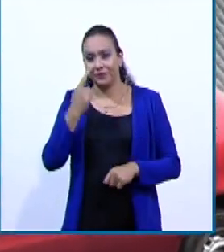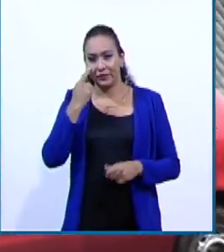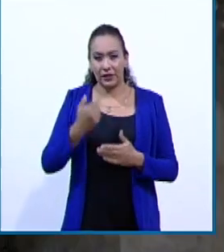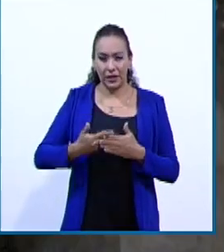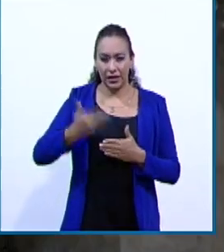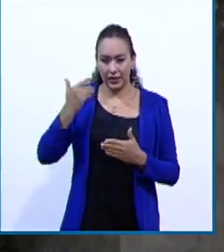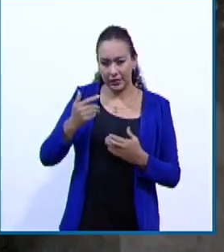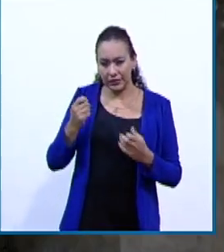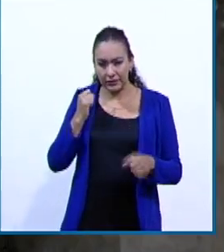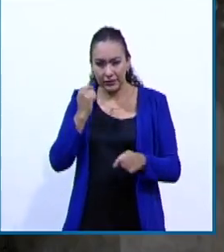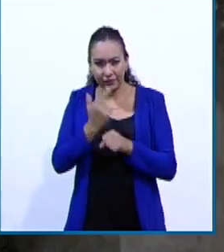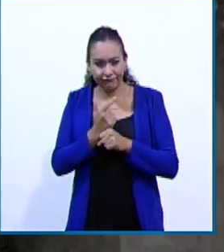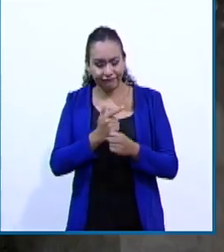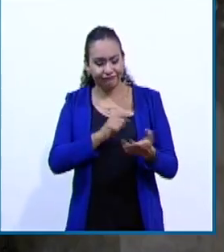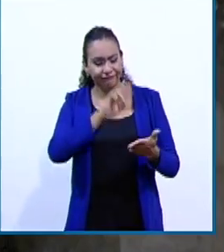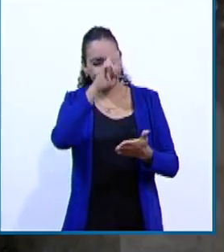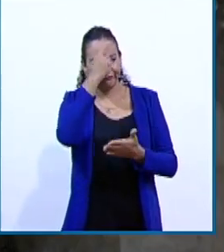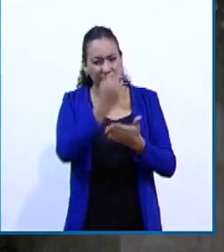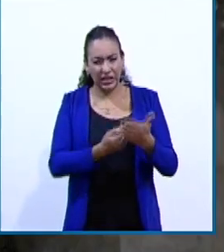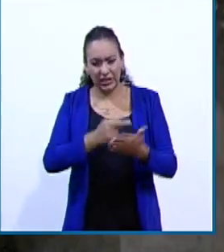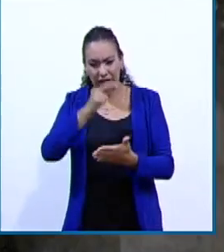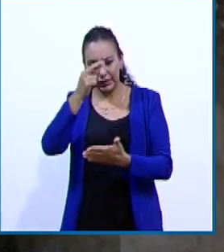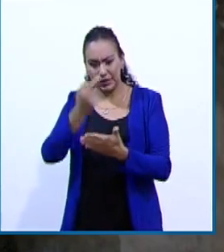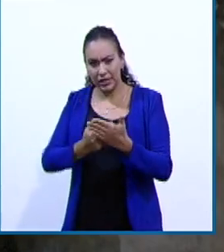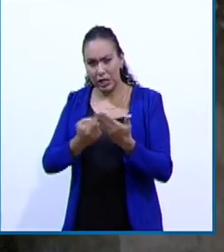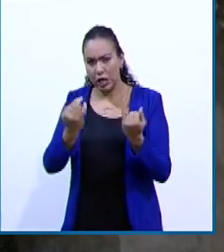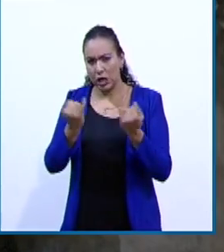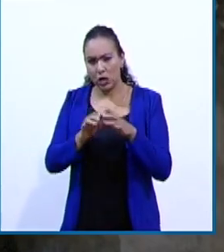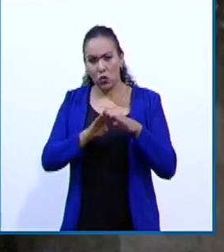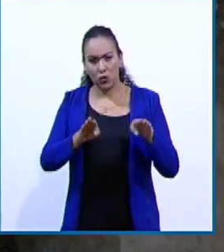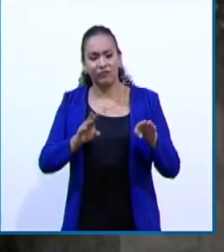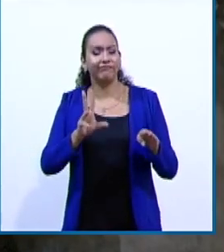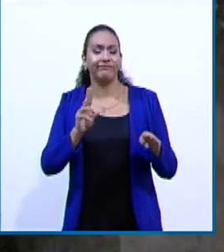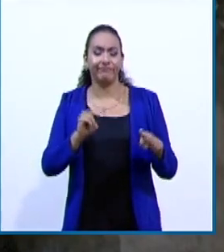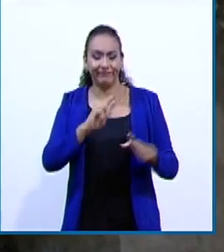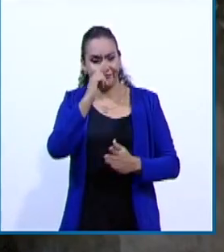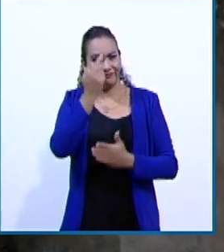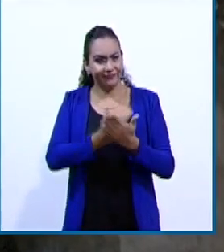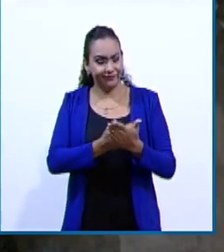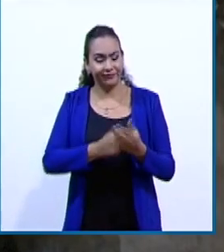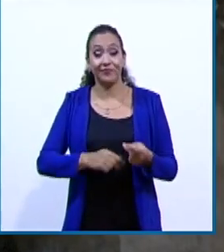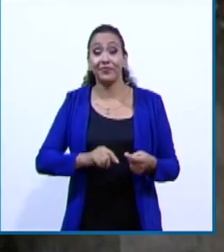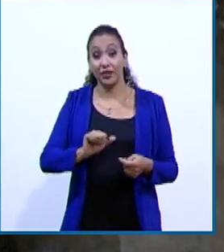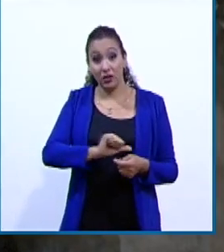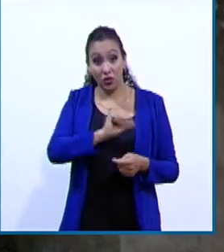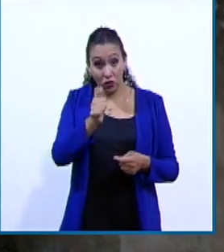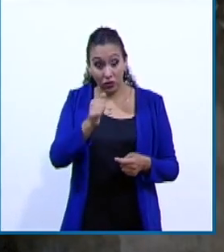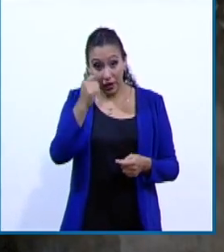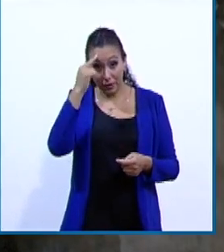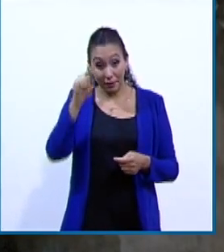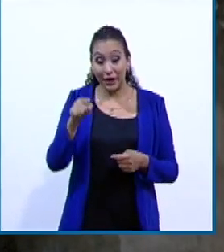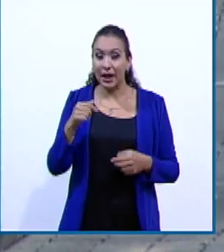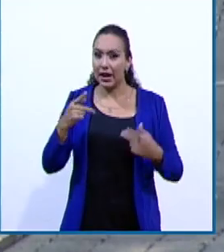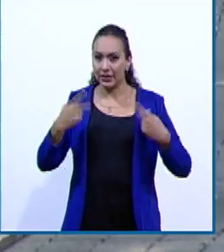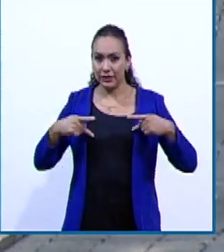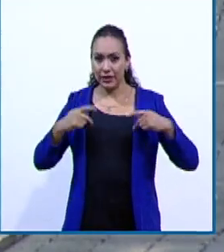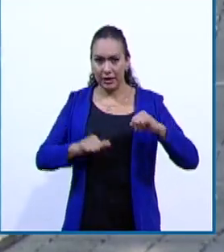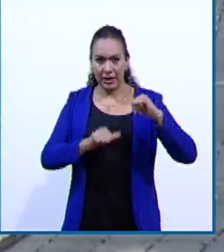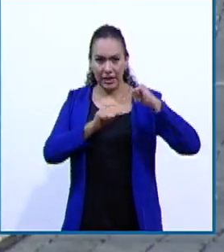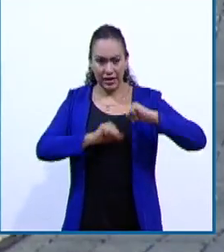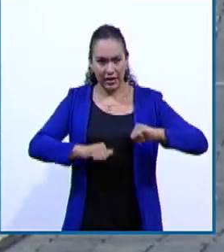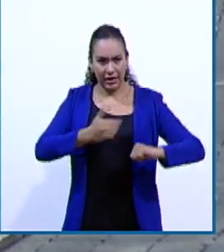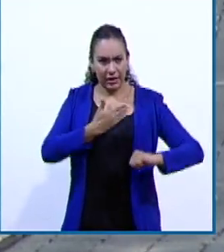registraron violaciones que afectaron el principio de democracia deliberativa, así como las facultades del Ejecutivo Estatal para